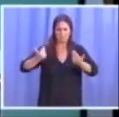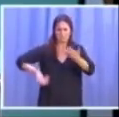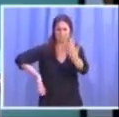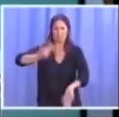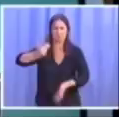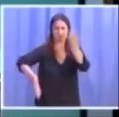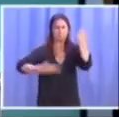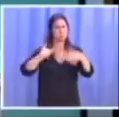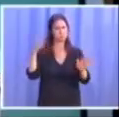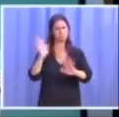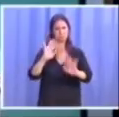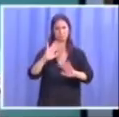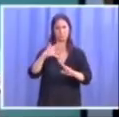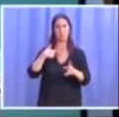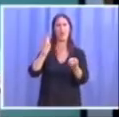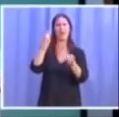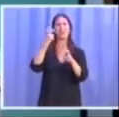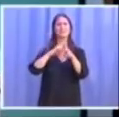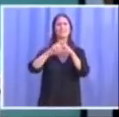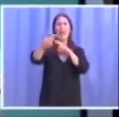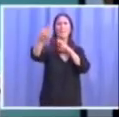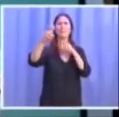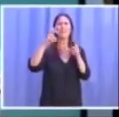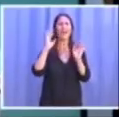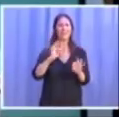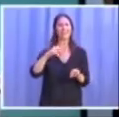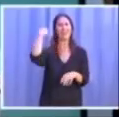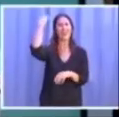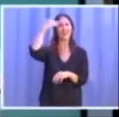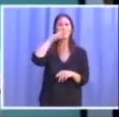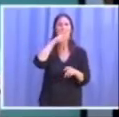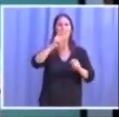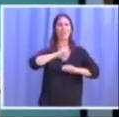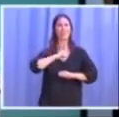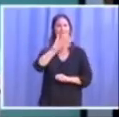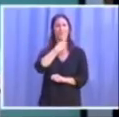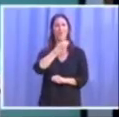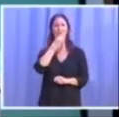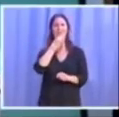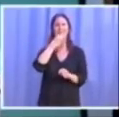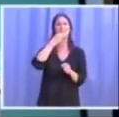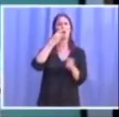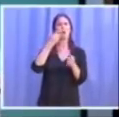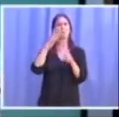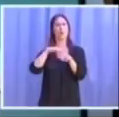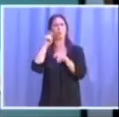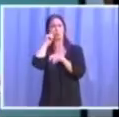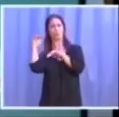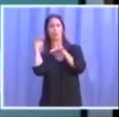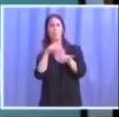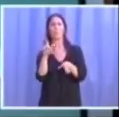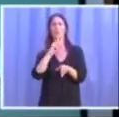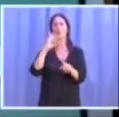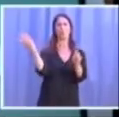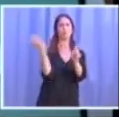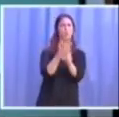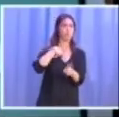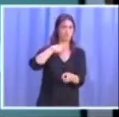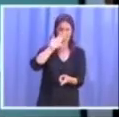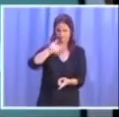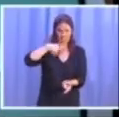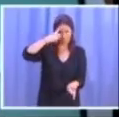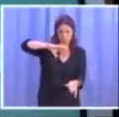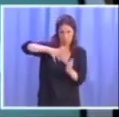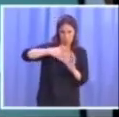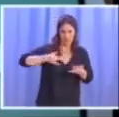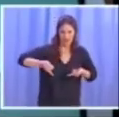con recuperar el tranvía clásico de la Alhambra para recuperar algo bello y que traiga turismo, pero sin alterar algo que en este momento sería también una absoluta locura.